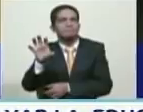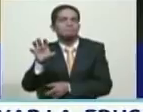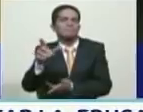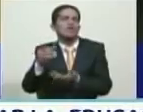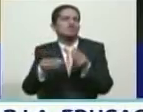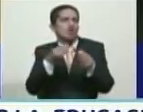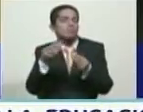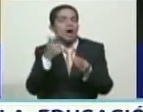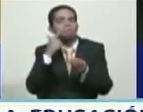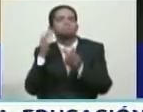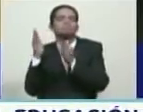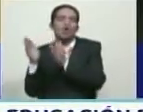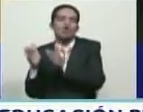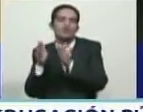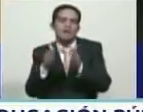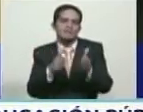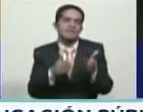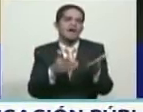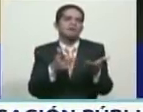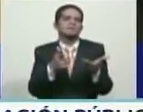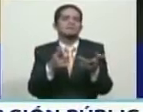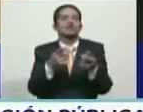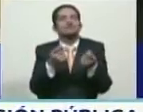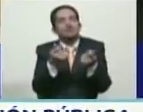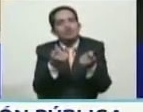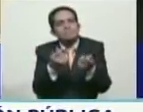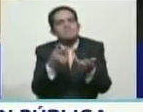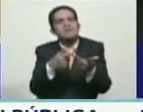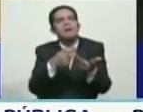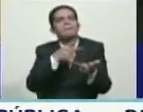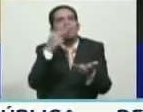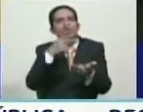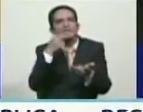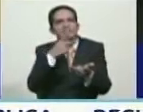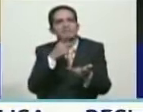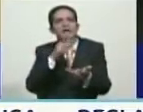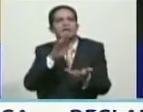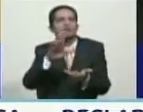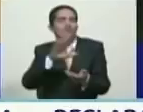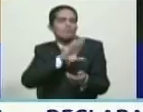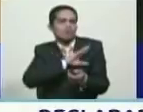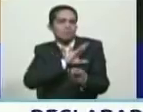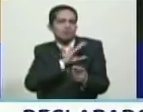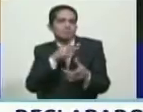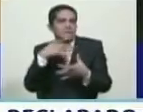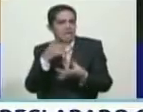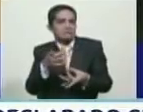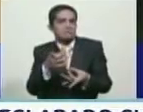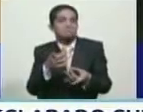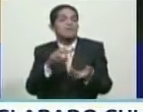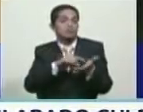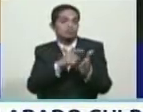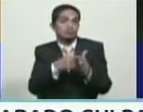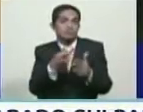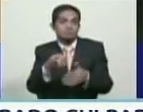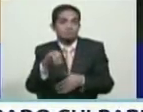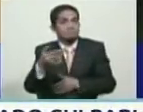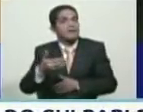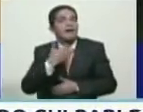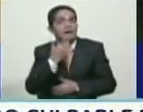ayudándoles a organizar sus economías políticas en su propio interés, y eso es algo muy significativo.